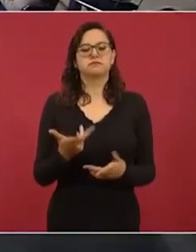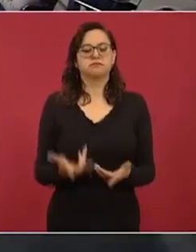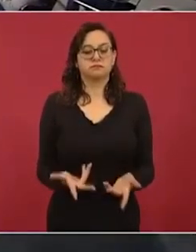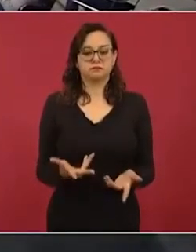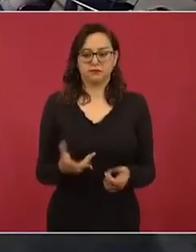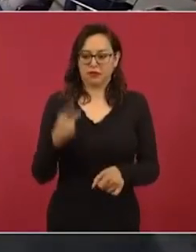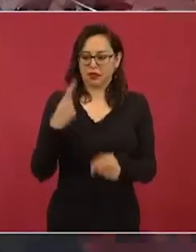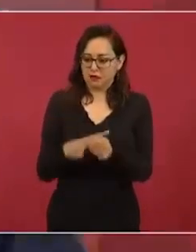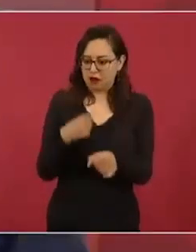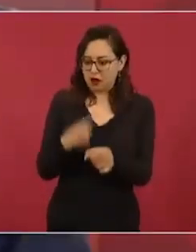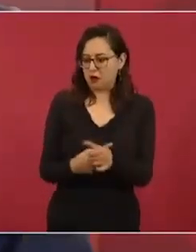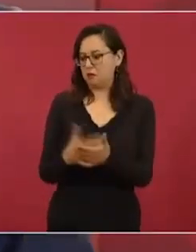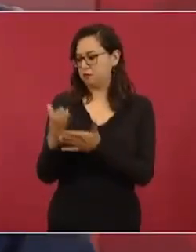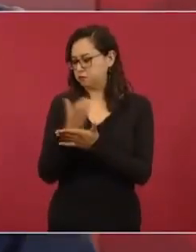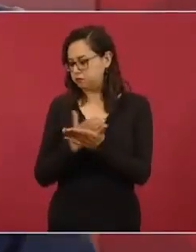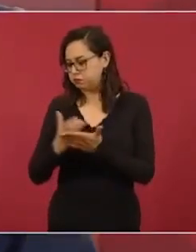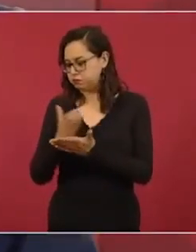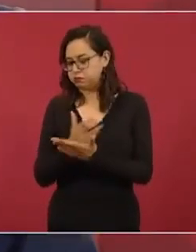curarnos,